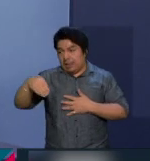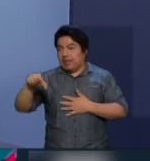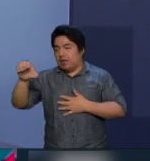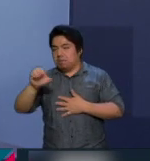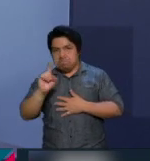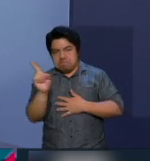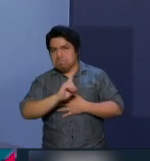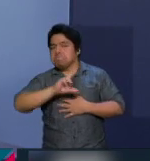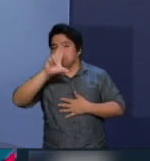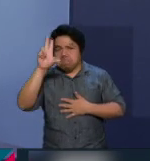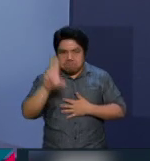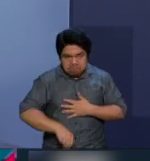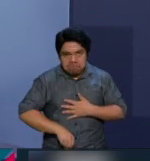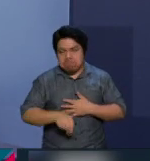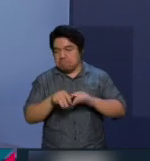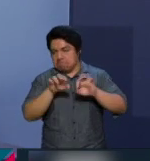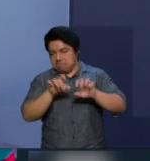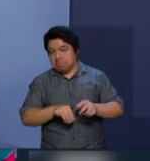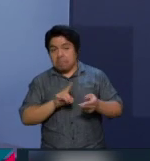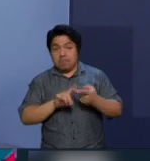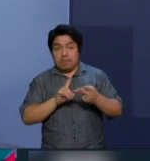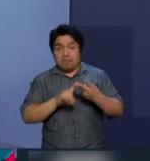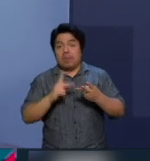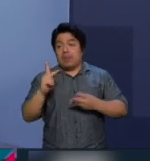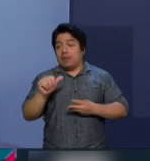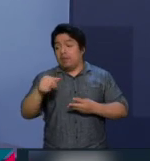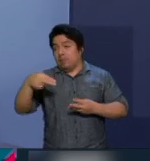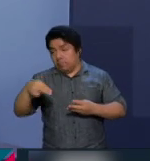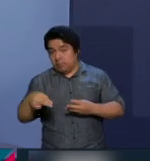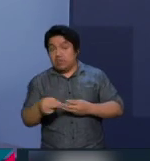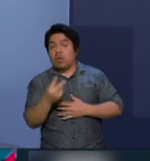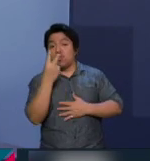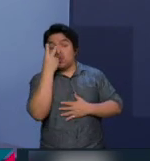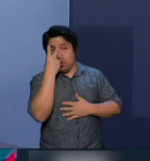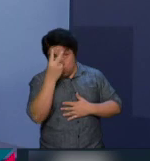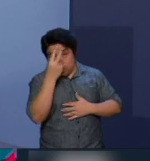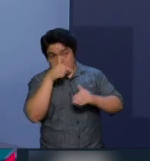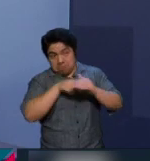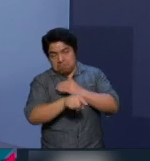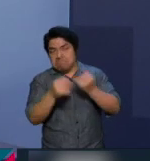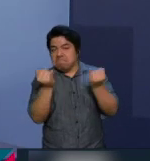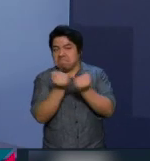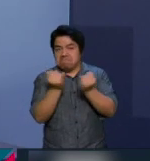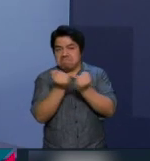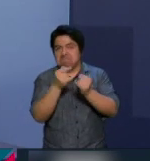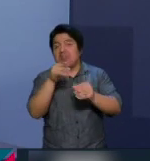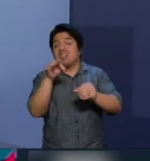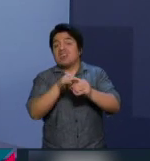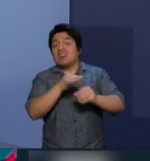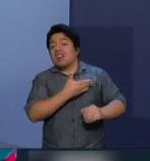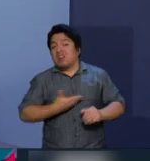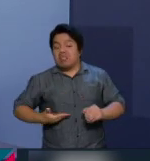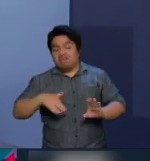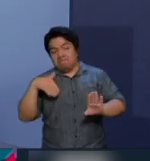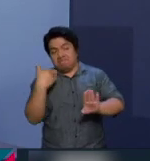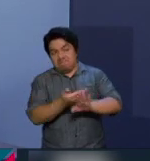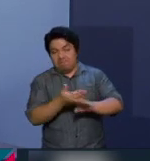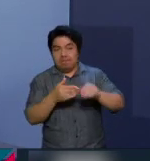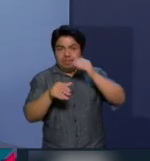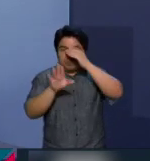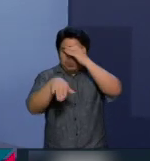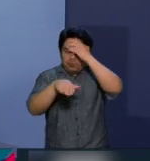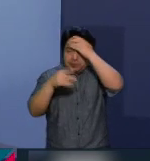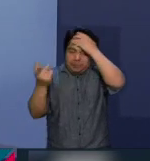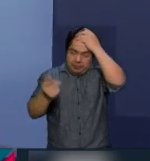conforme con los resultados de los cómputos, mientras que el PAN interpuso 2 recursos de igual forma contra la elección presidencial. Y mira, a